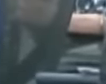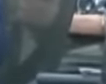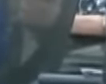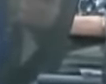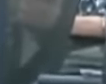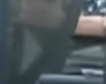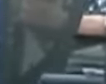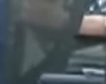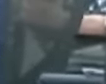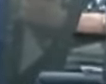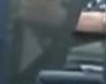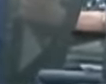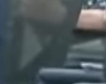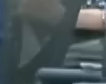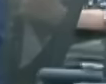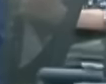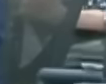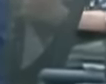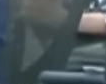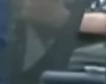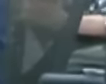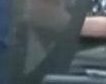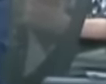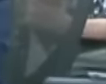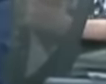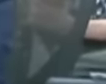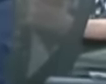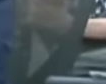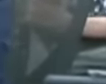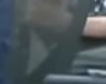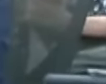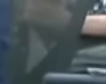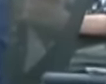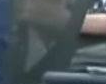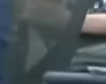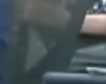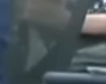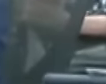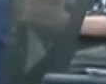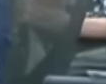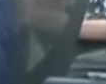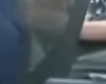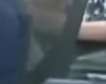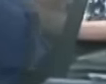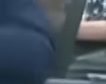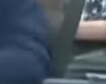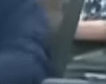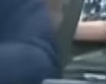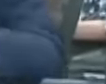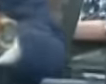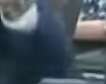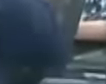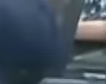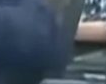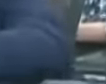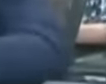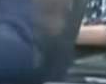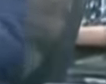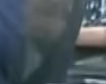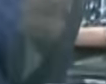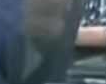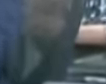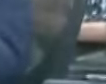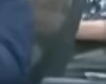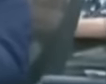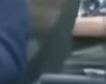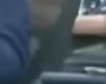Bahía nos convocó a los 33 países de nuestra América. Primera vez que América Latina y el Caribe nos veíamos